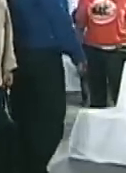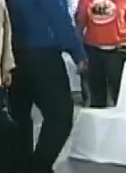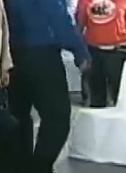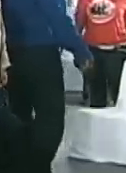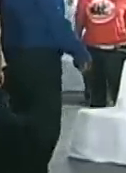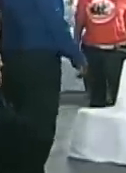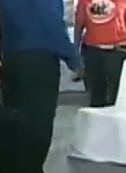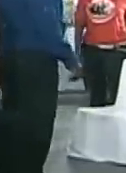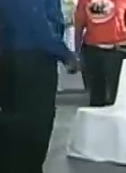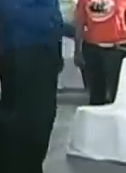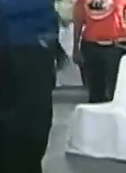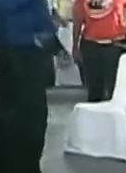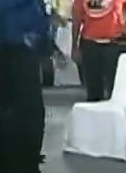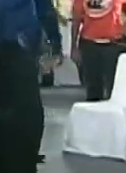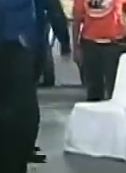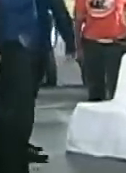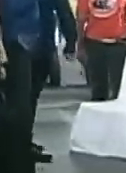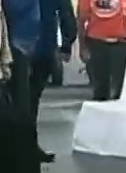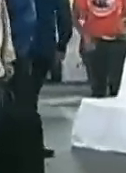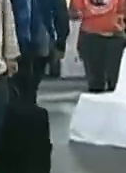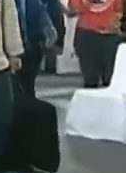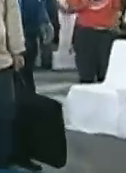próximas a